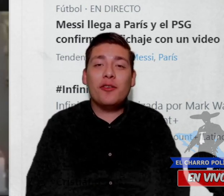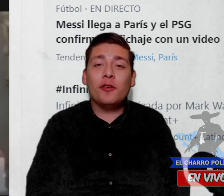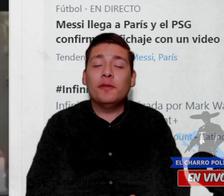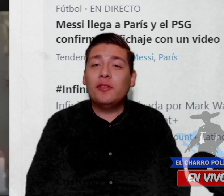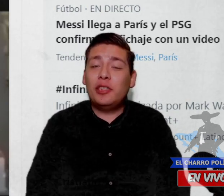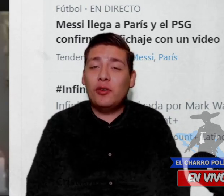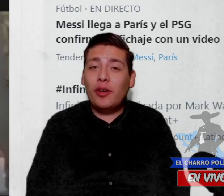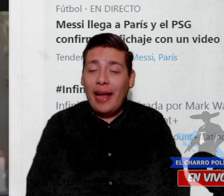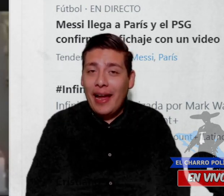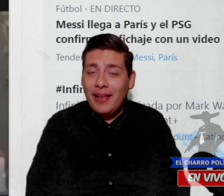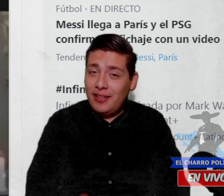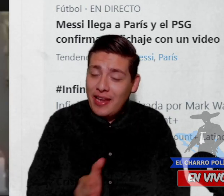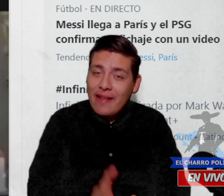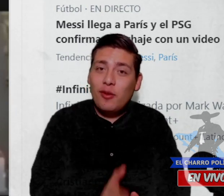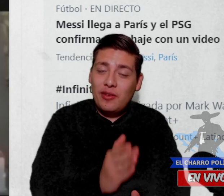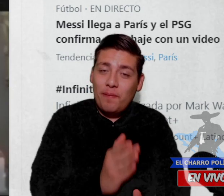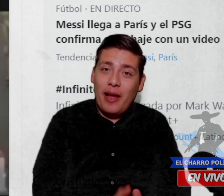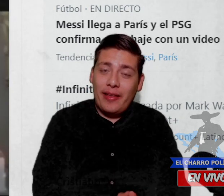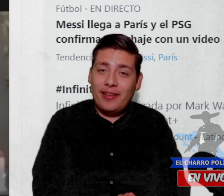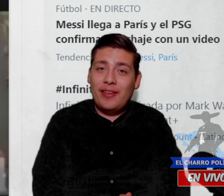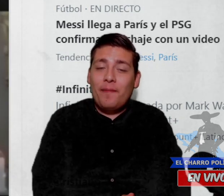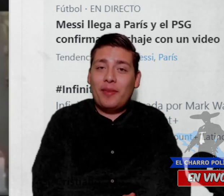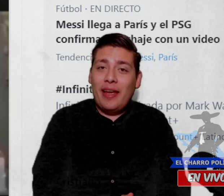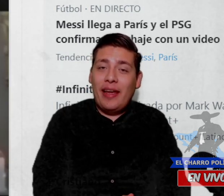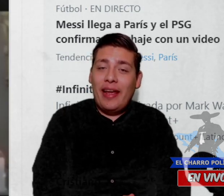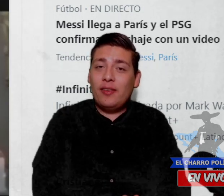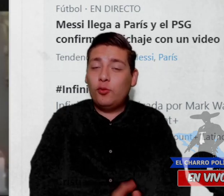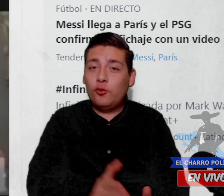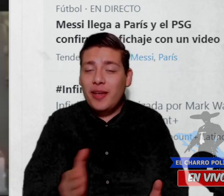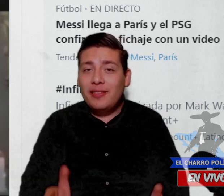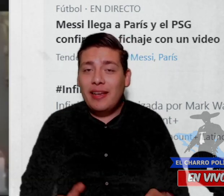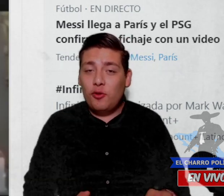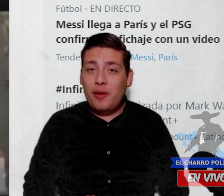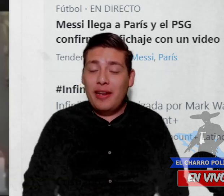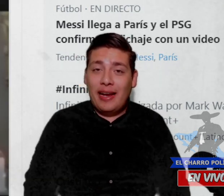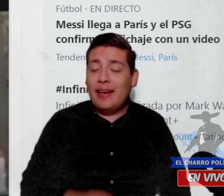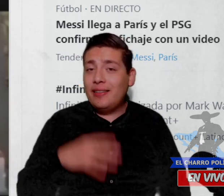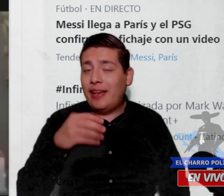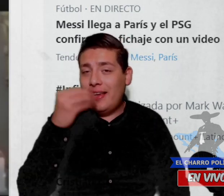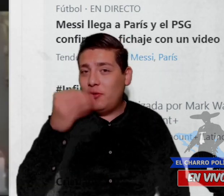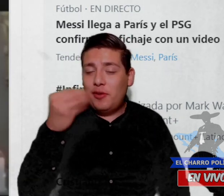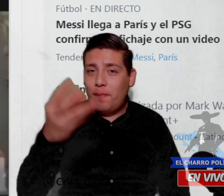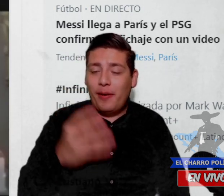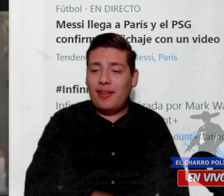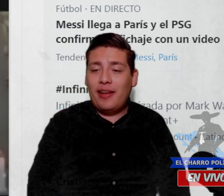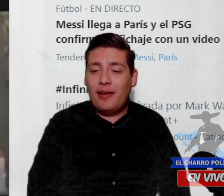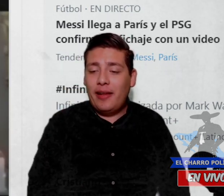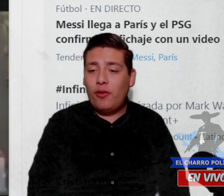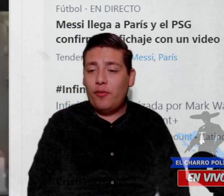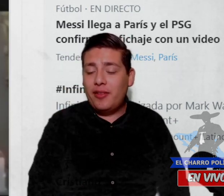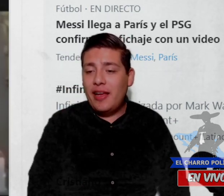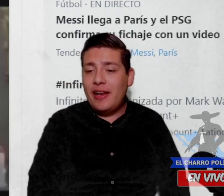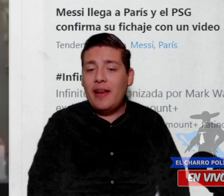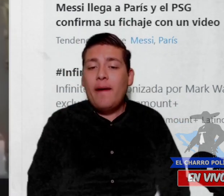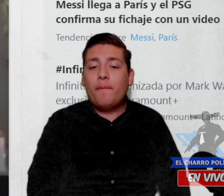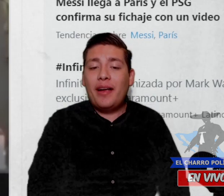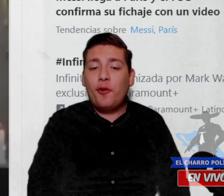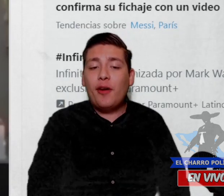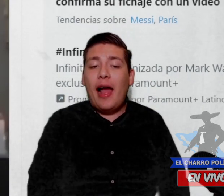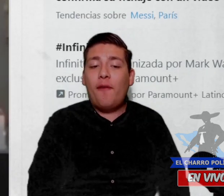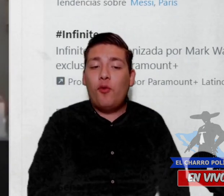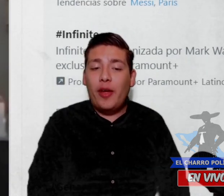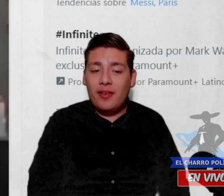es el único, sino que hay cientos de padres que en sus misas dominicales, que es donde tienen